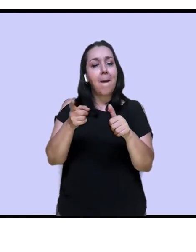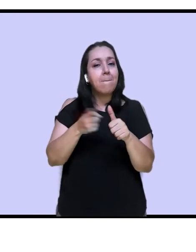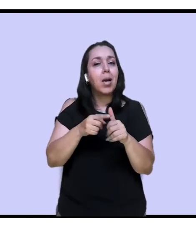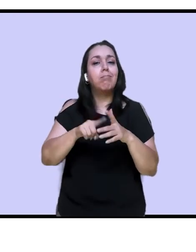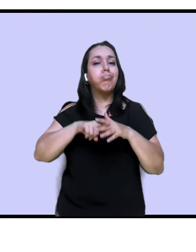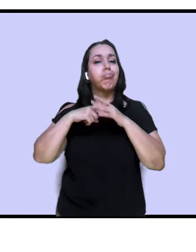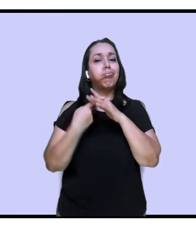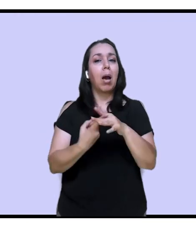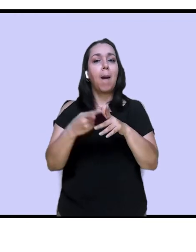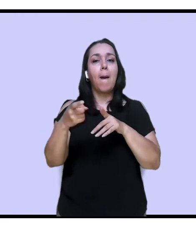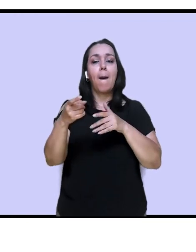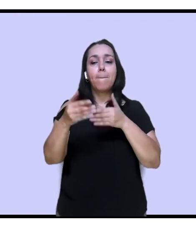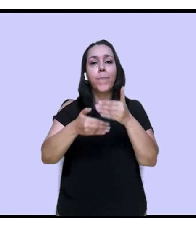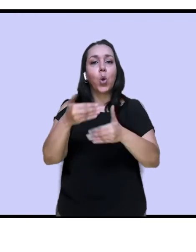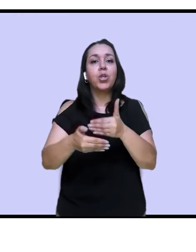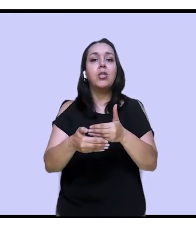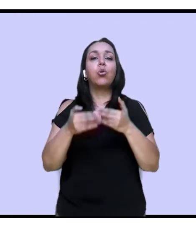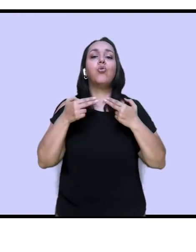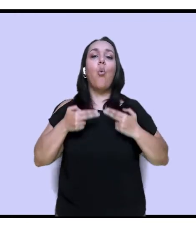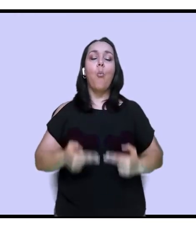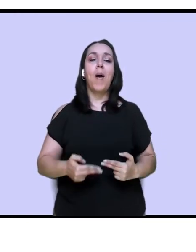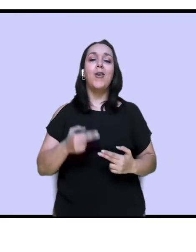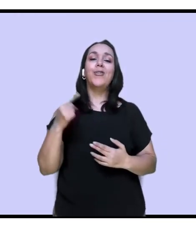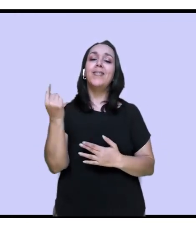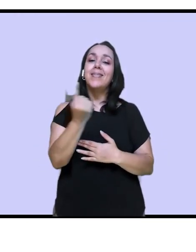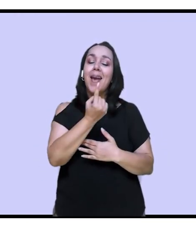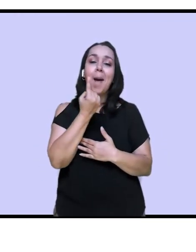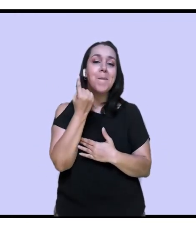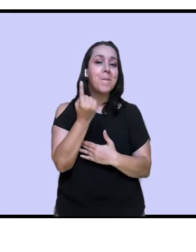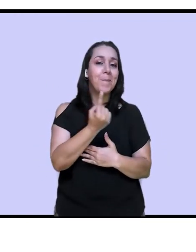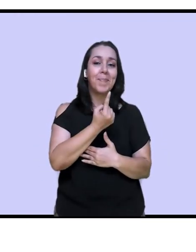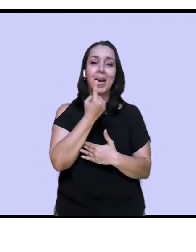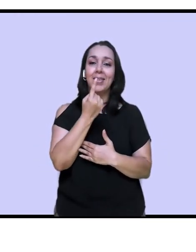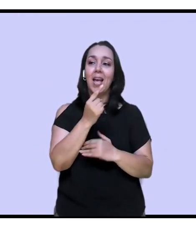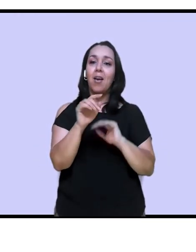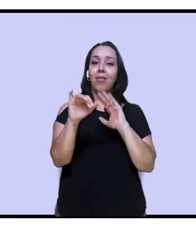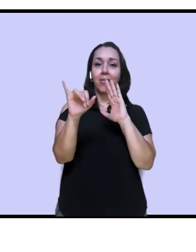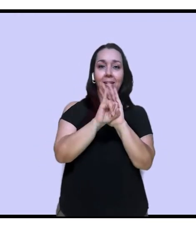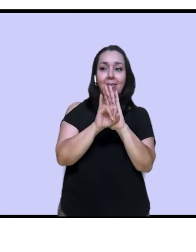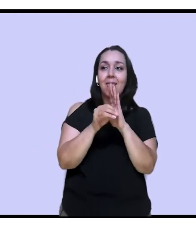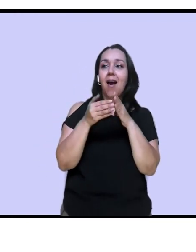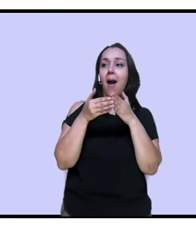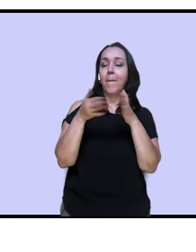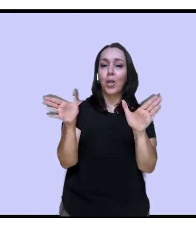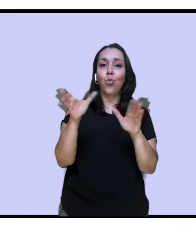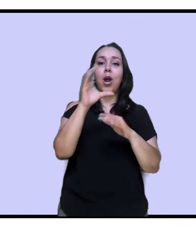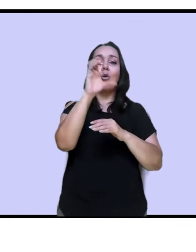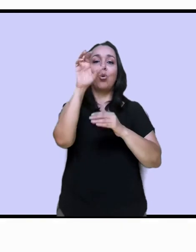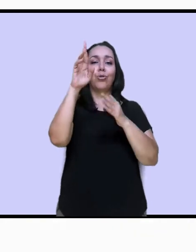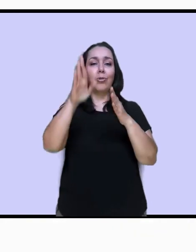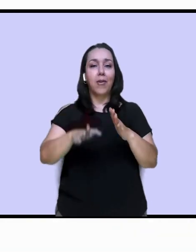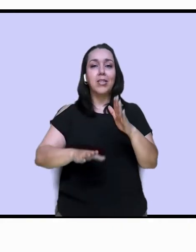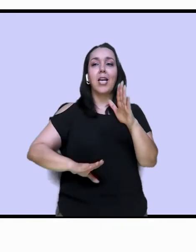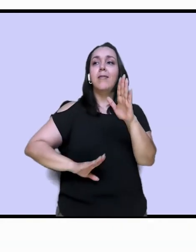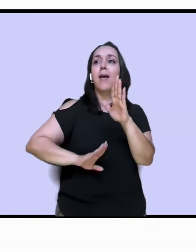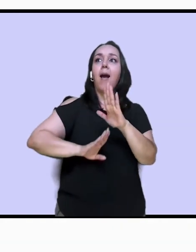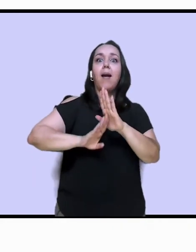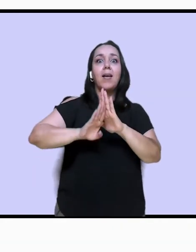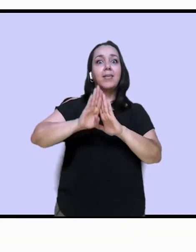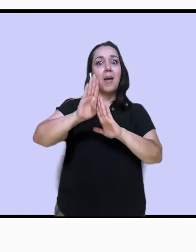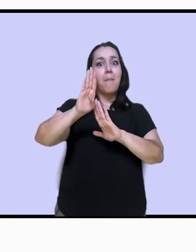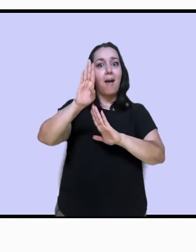humanos. Y siempre cargados de esa identidad de apertura costarricense, de